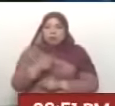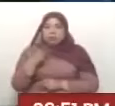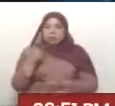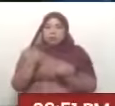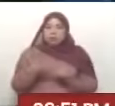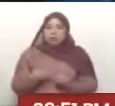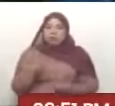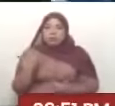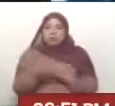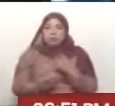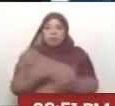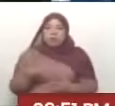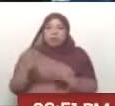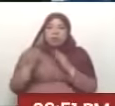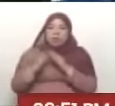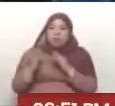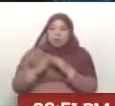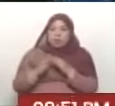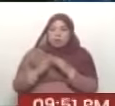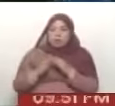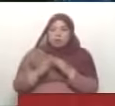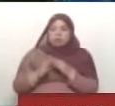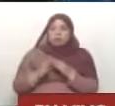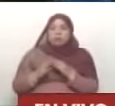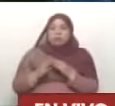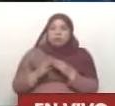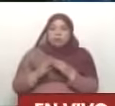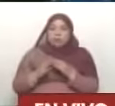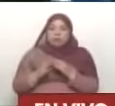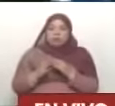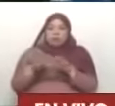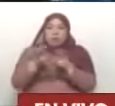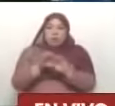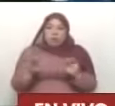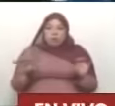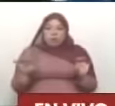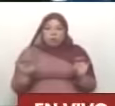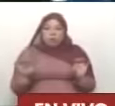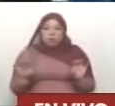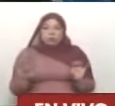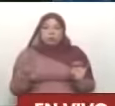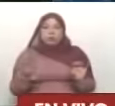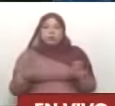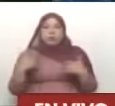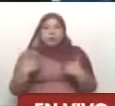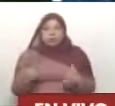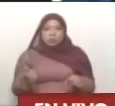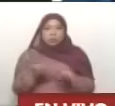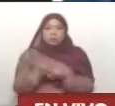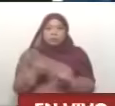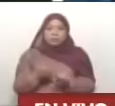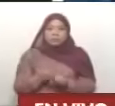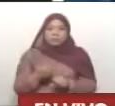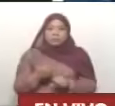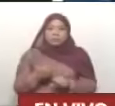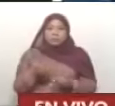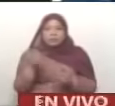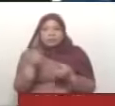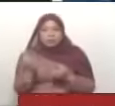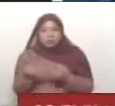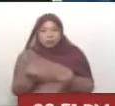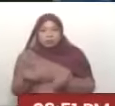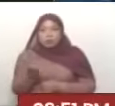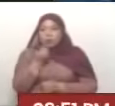componentes que tienen que ver desde la vivienda, el hábitat, el componente de la educación, componente de la salud, el componente de la economía,